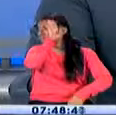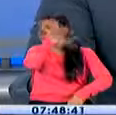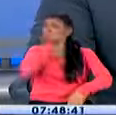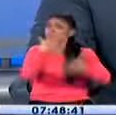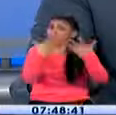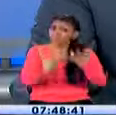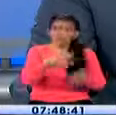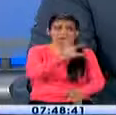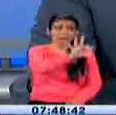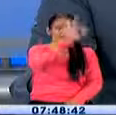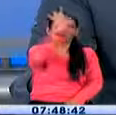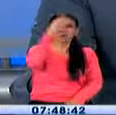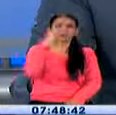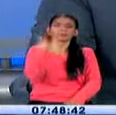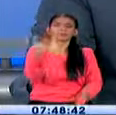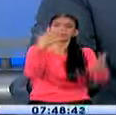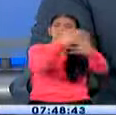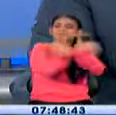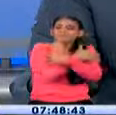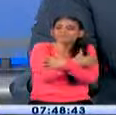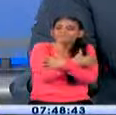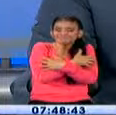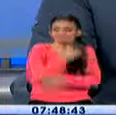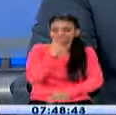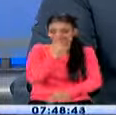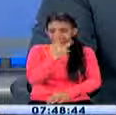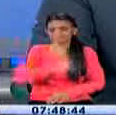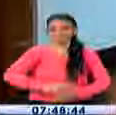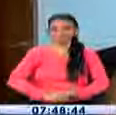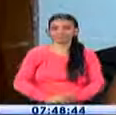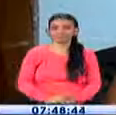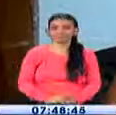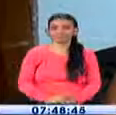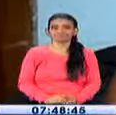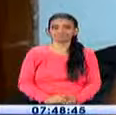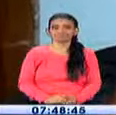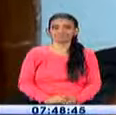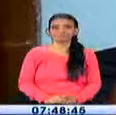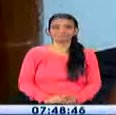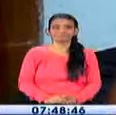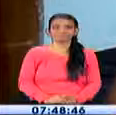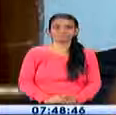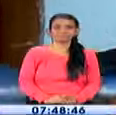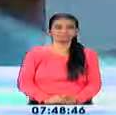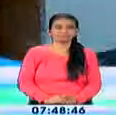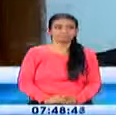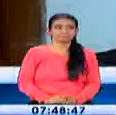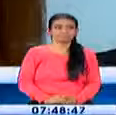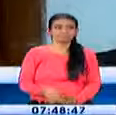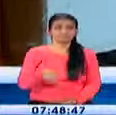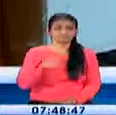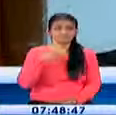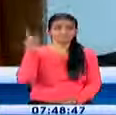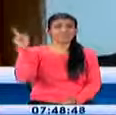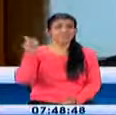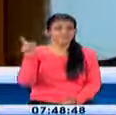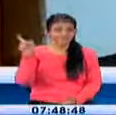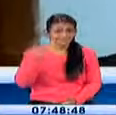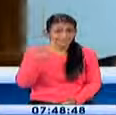abrazo y recuperar todo el tiempo perdido. Veamos más de este caso. Tengo esa necesidad, es verdad,